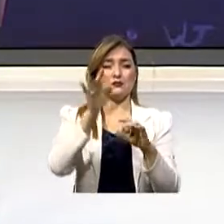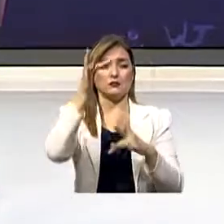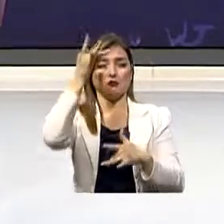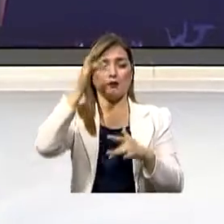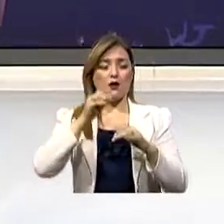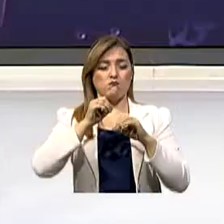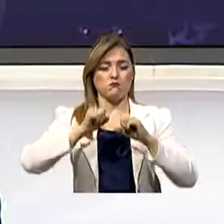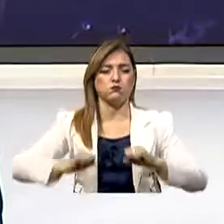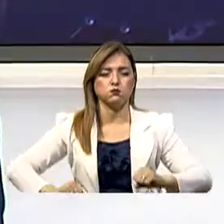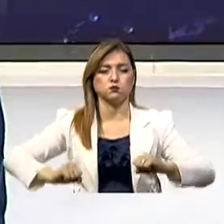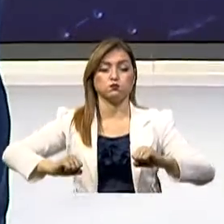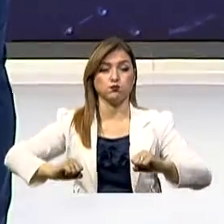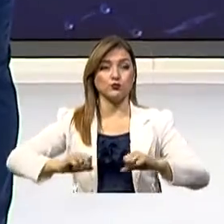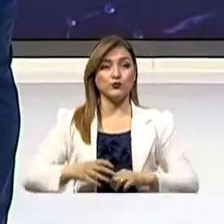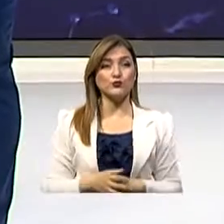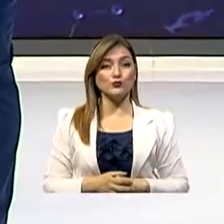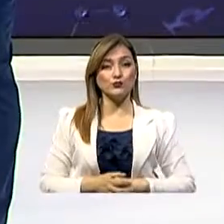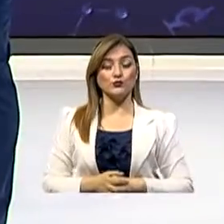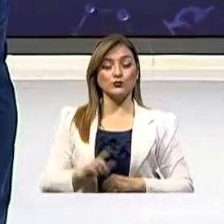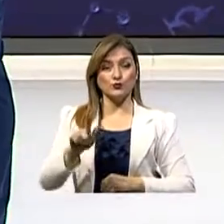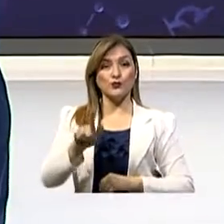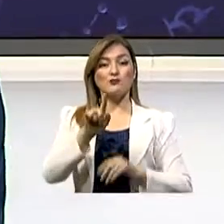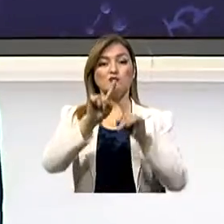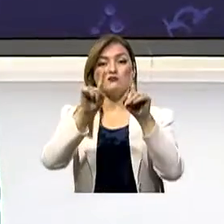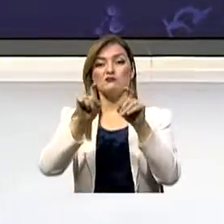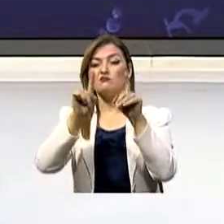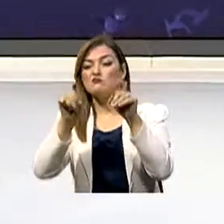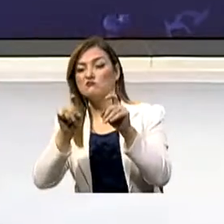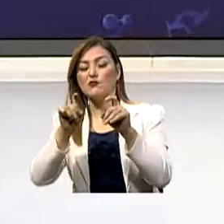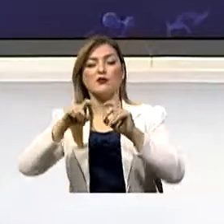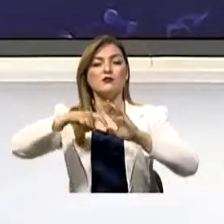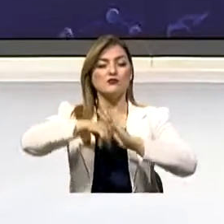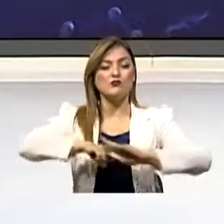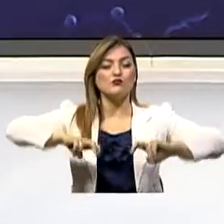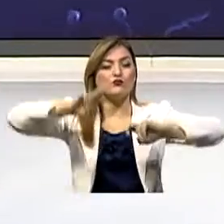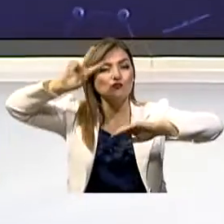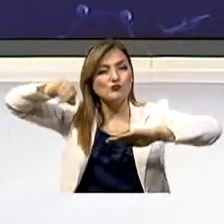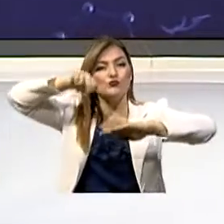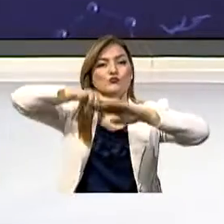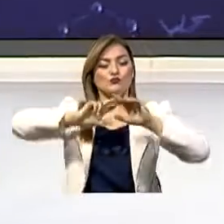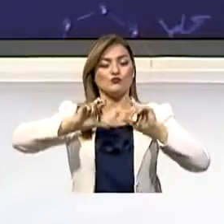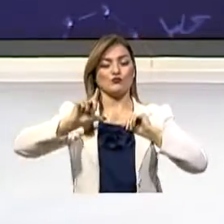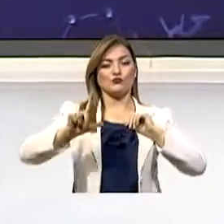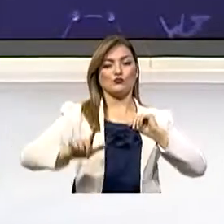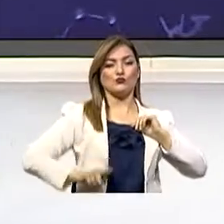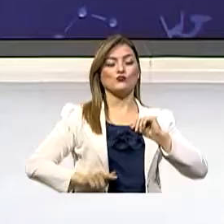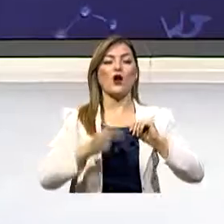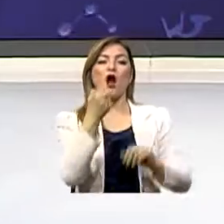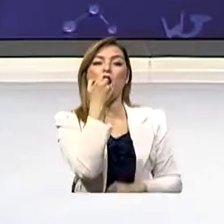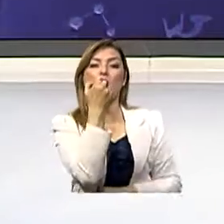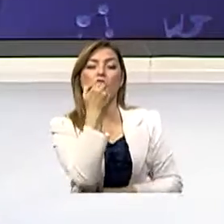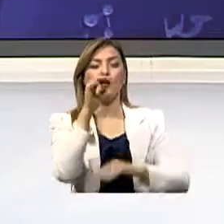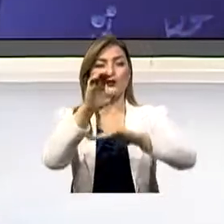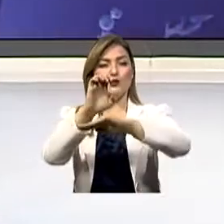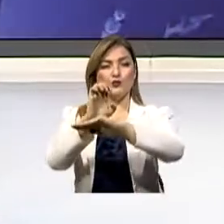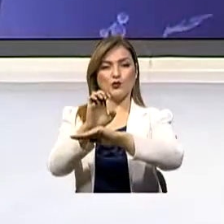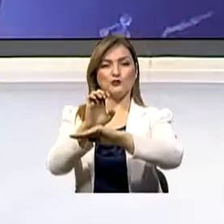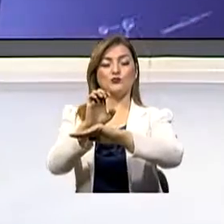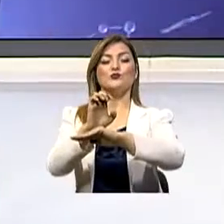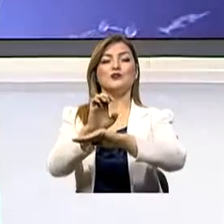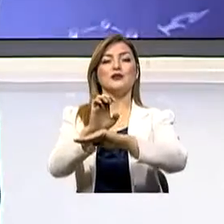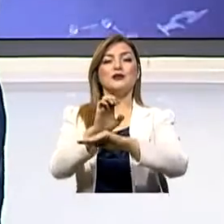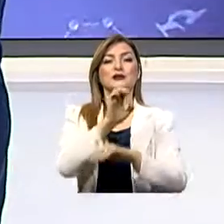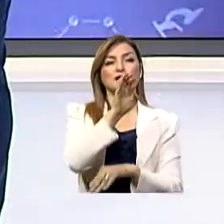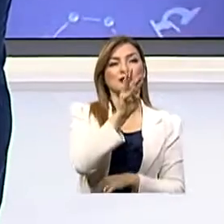vean ustedes que la encuesta nacional de salud y nutrición la denominada en salud en el ecuador indicó en el